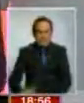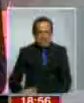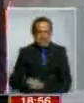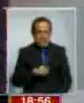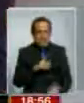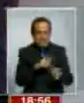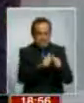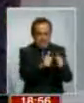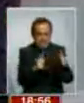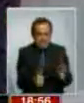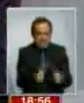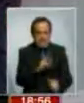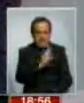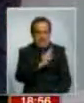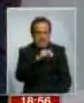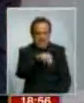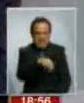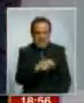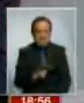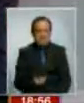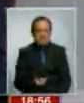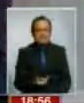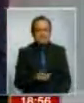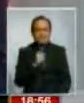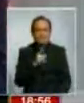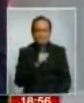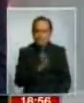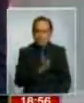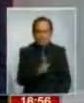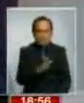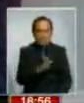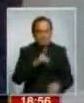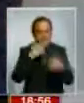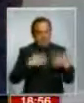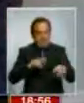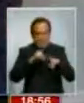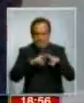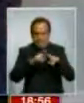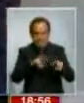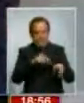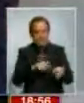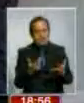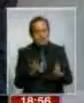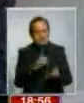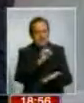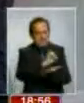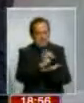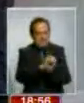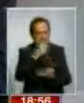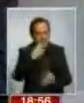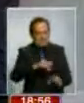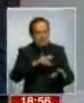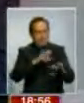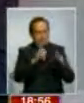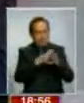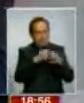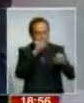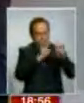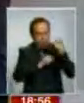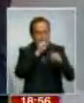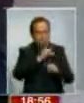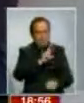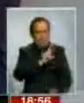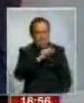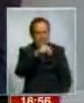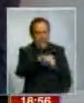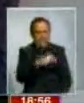directiva actual, tiene que ser en alguna medida un continuador de lo que se ha hecho. Lo que se ha hecho es institucionalizar el partido, batallar por los colores